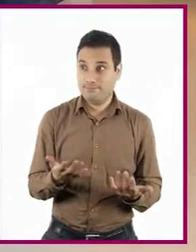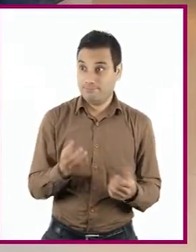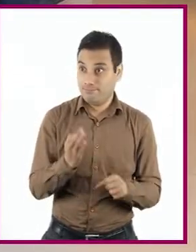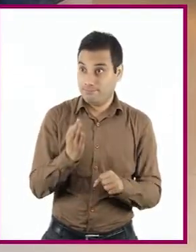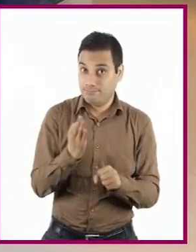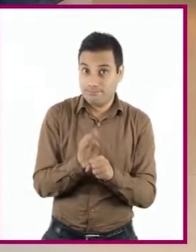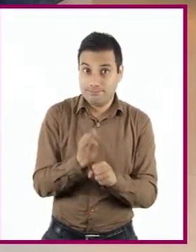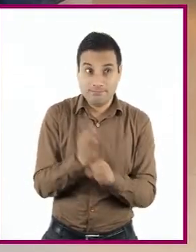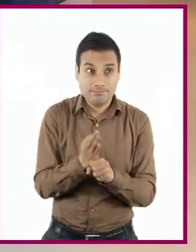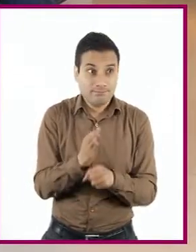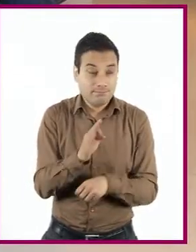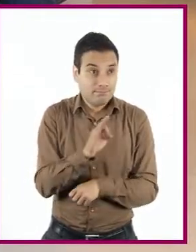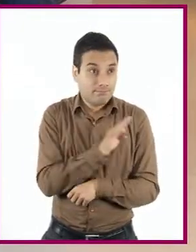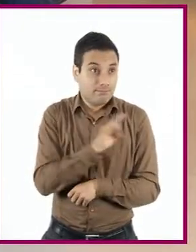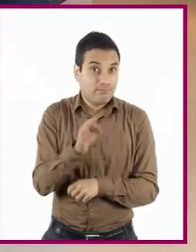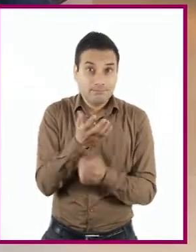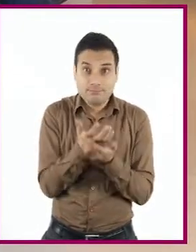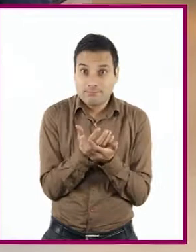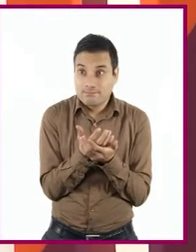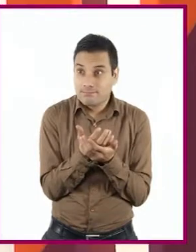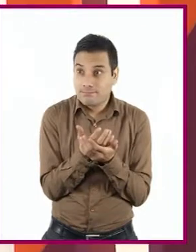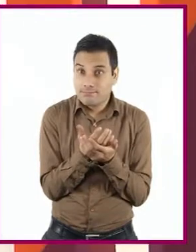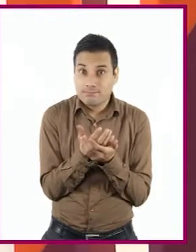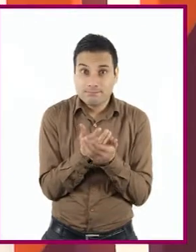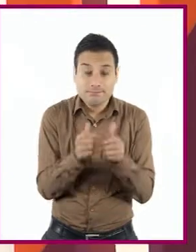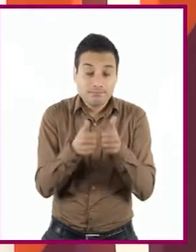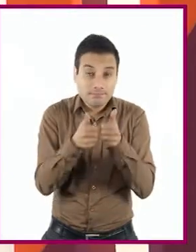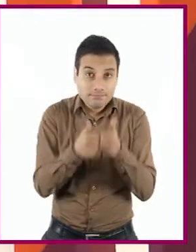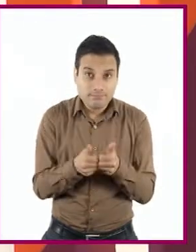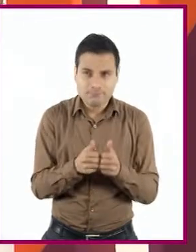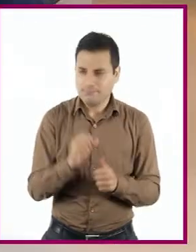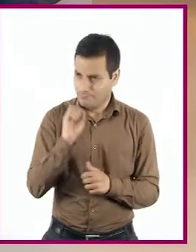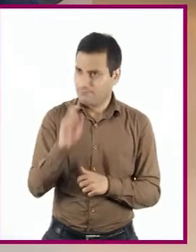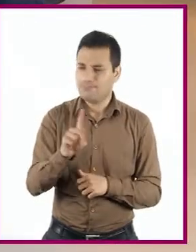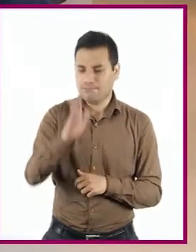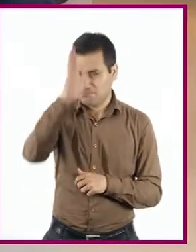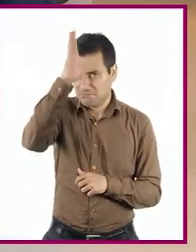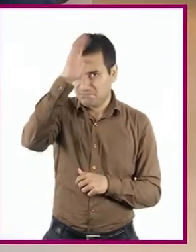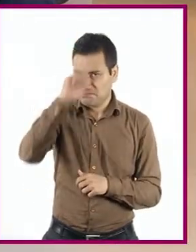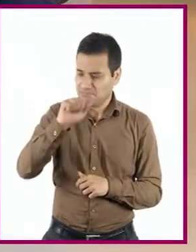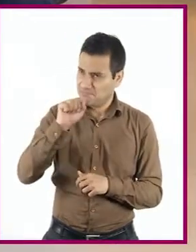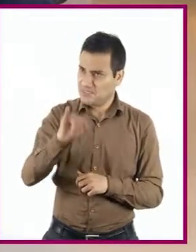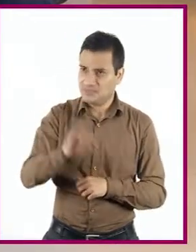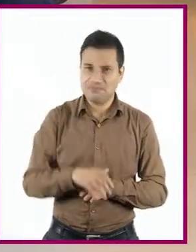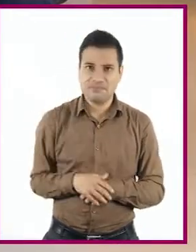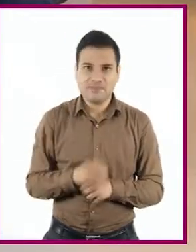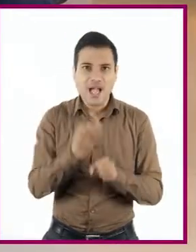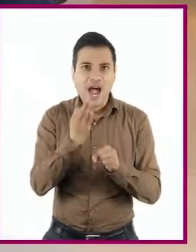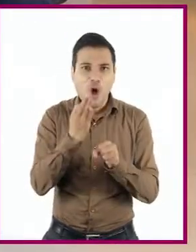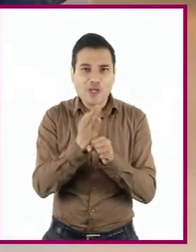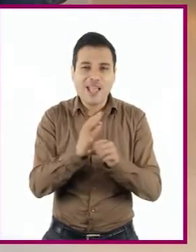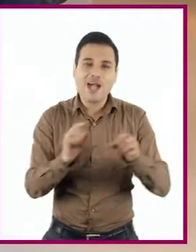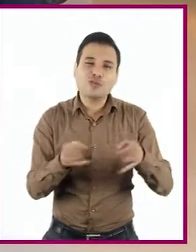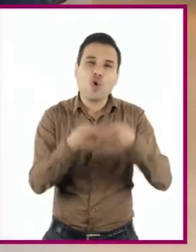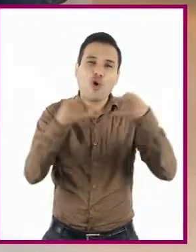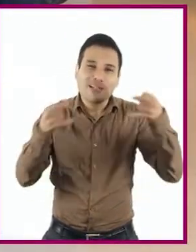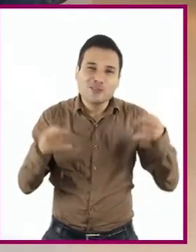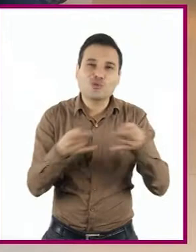recreo? Estoy de acuerdo, Alberto. Quedémonos en el recreo en un viaje por los